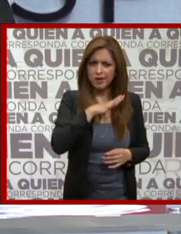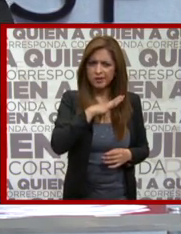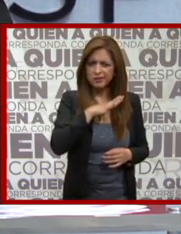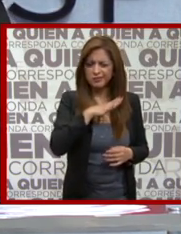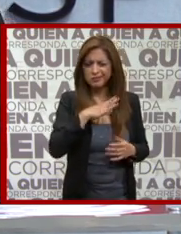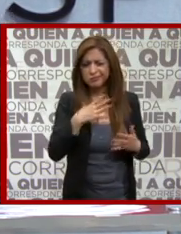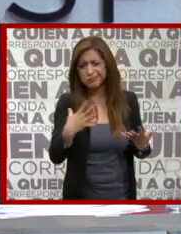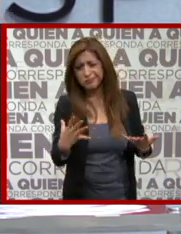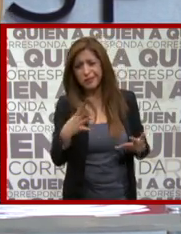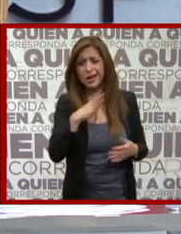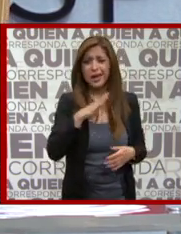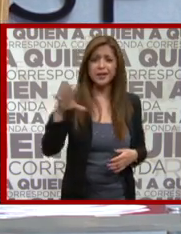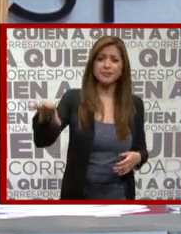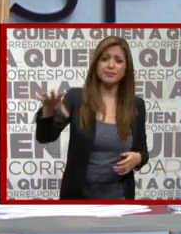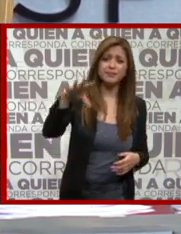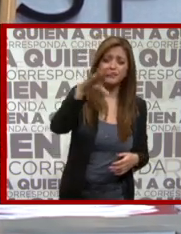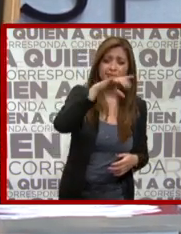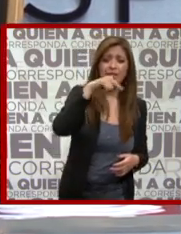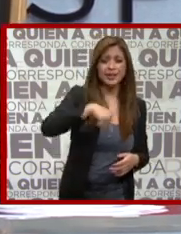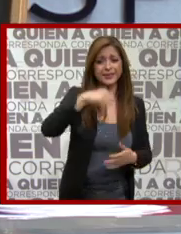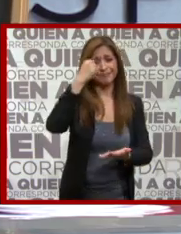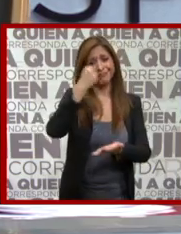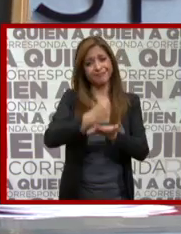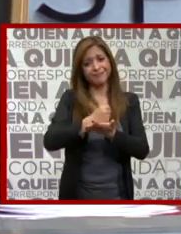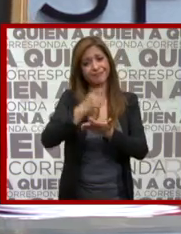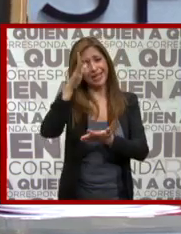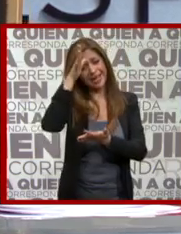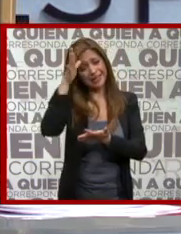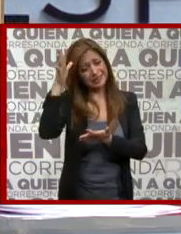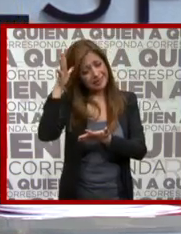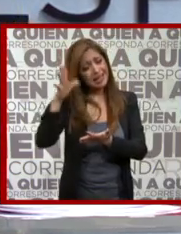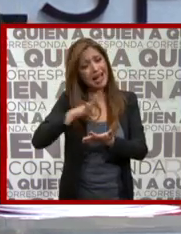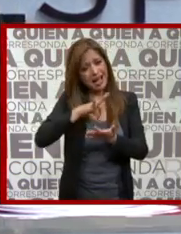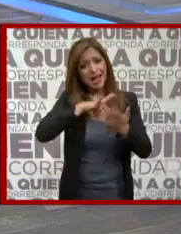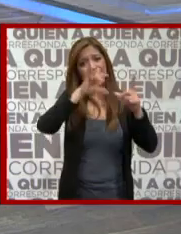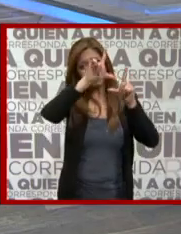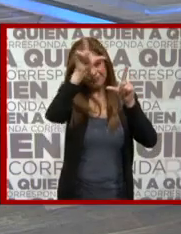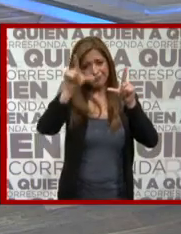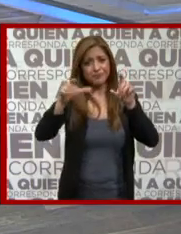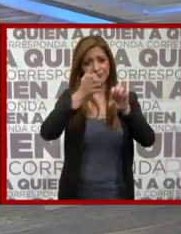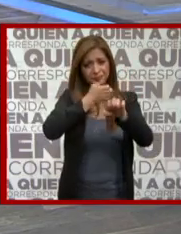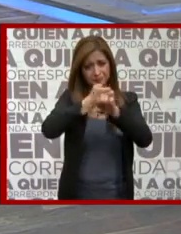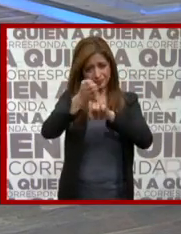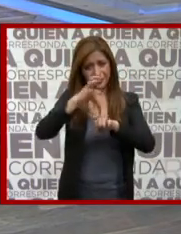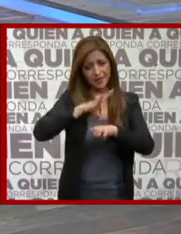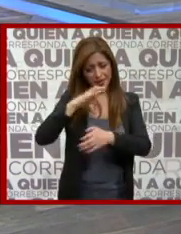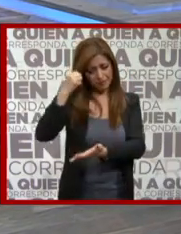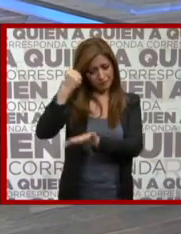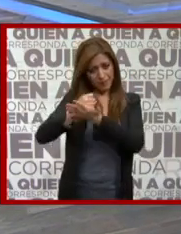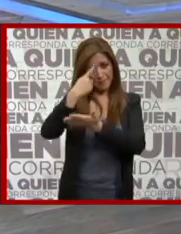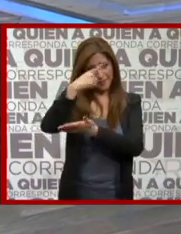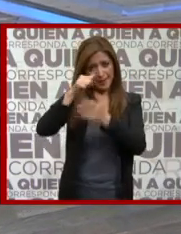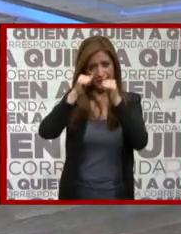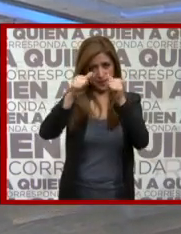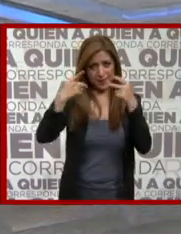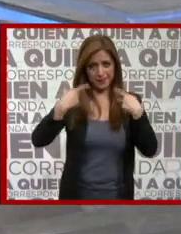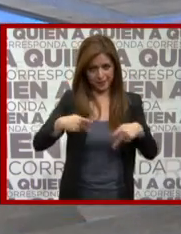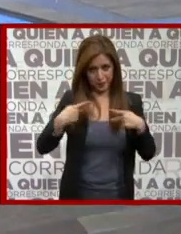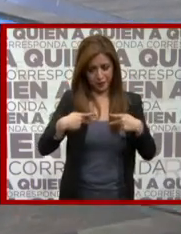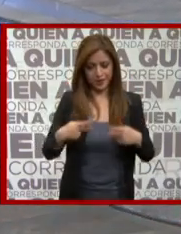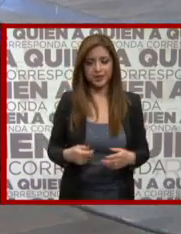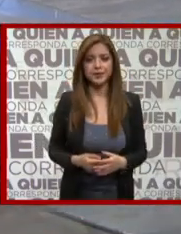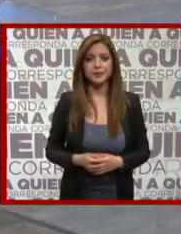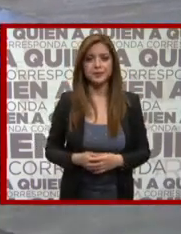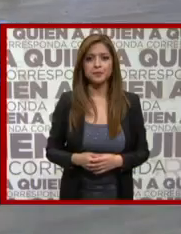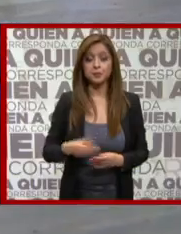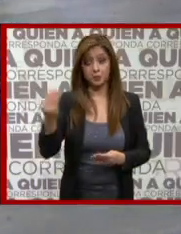así sucursales de A Quien Corresponde en toda la República. En todos los TV Azteca de la República tenemos una A Quien Corresponda para servirte. Ahí está. Muy